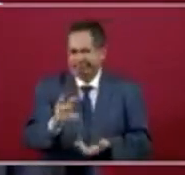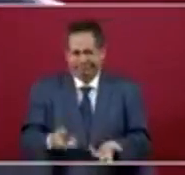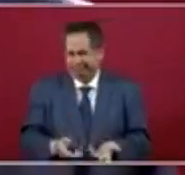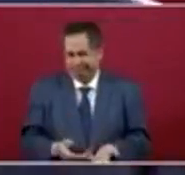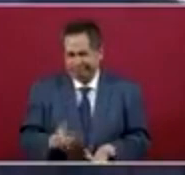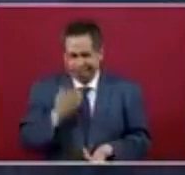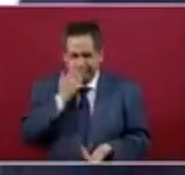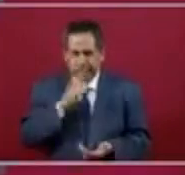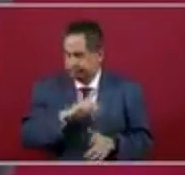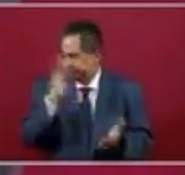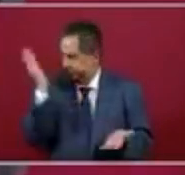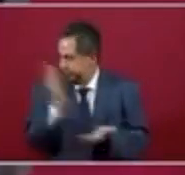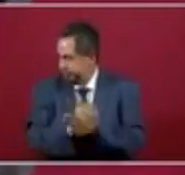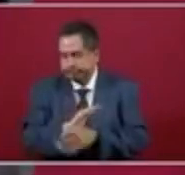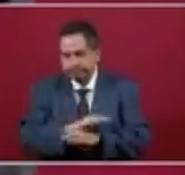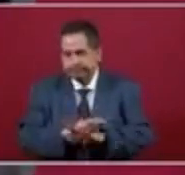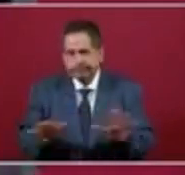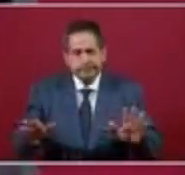eso se termina.